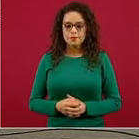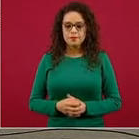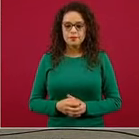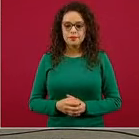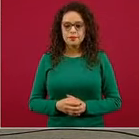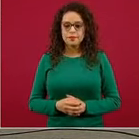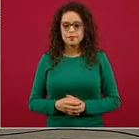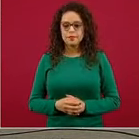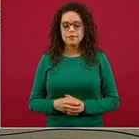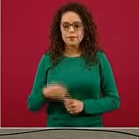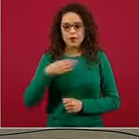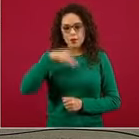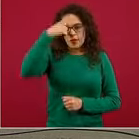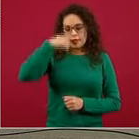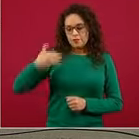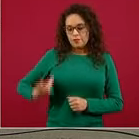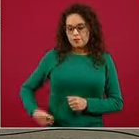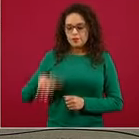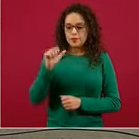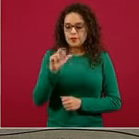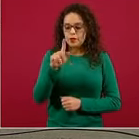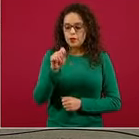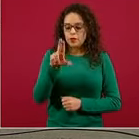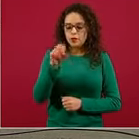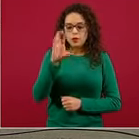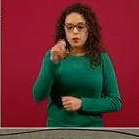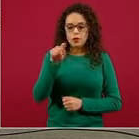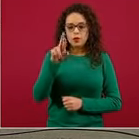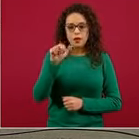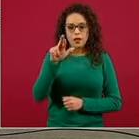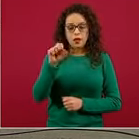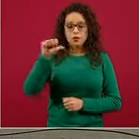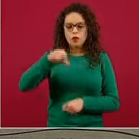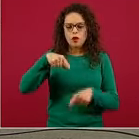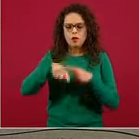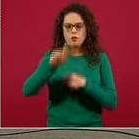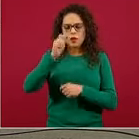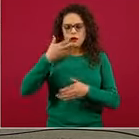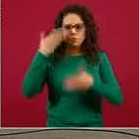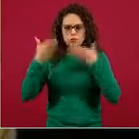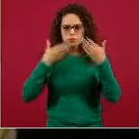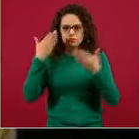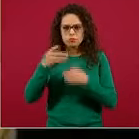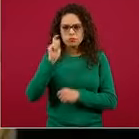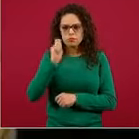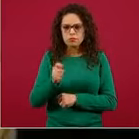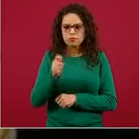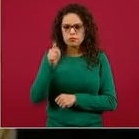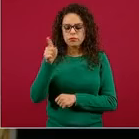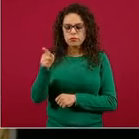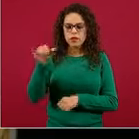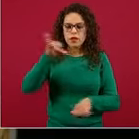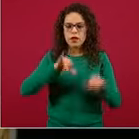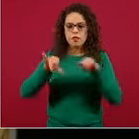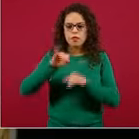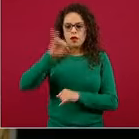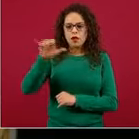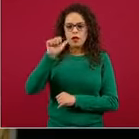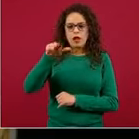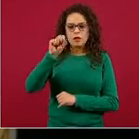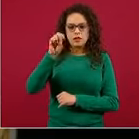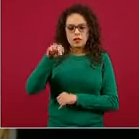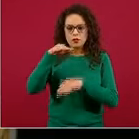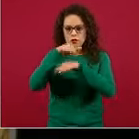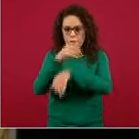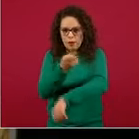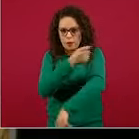Hola, buenas noches. Arturo Contreras, de Pie de Página. Hoy empiezan los estudios clínicos del laboratorio Janssen en México sobre la vacuna. Ellos